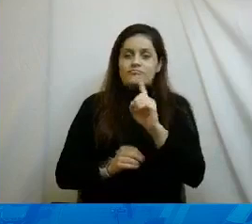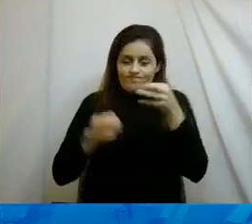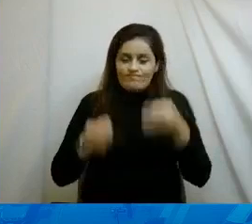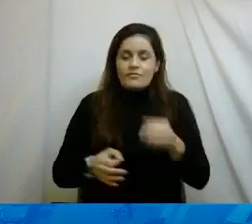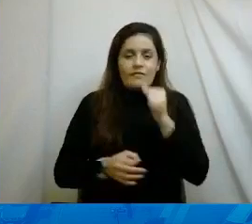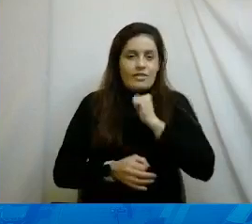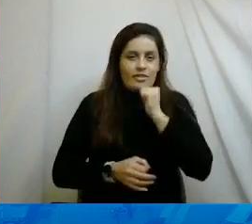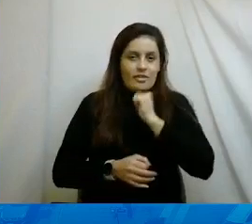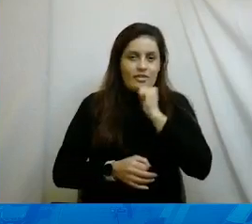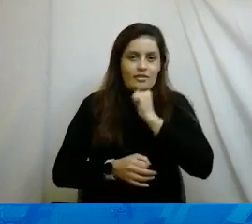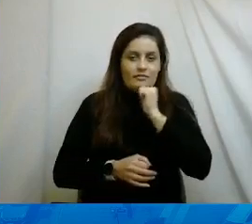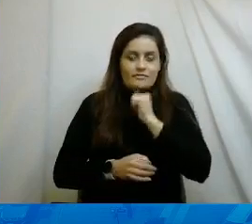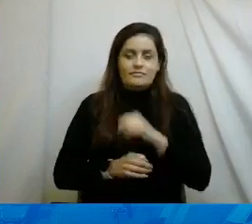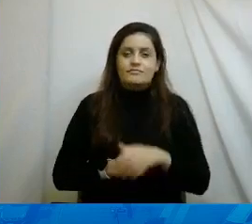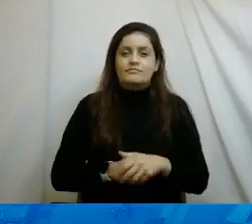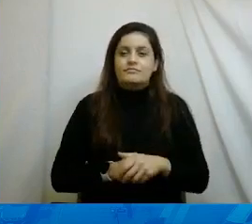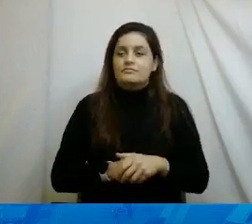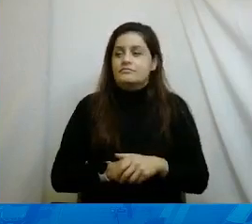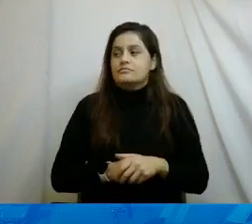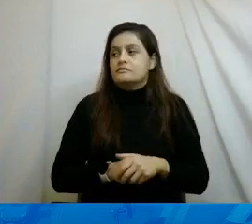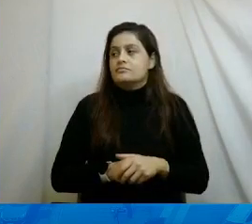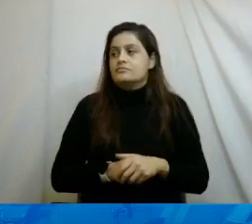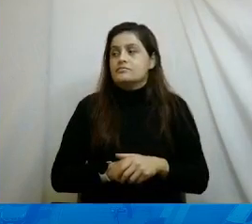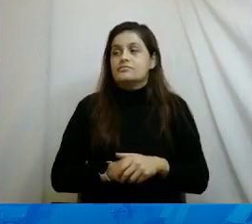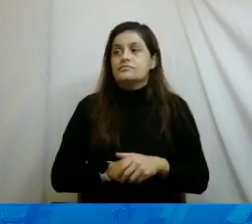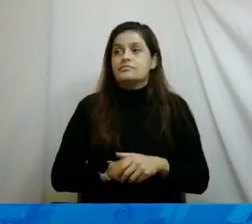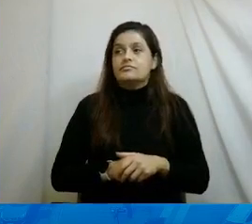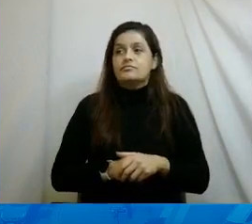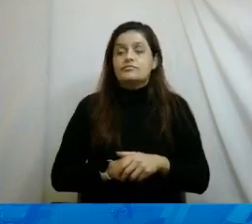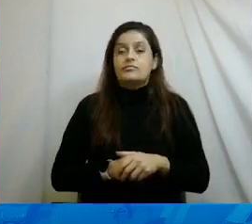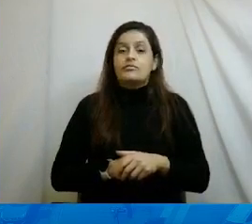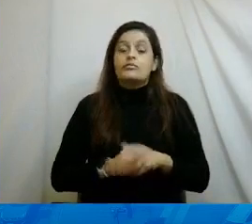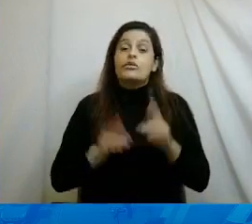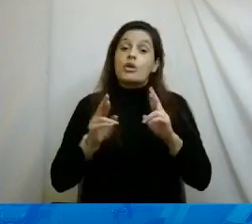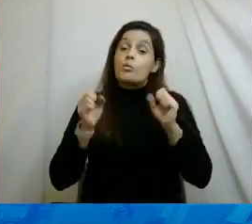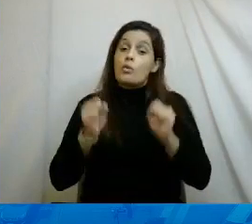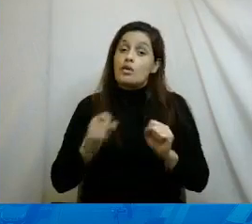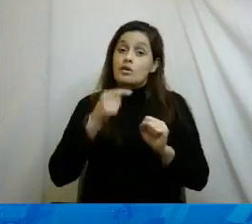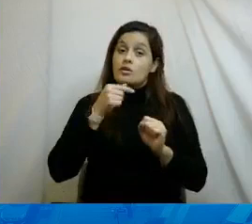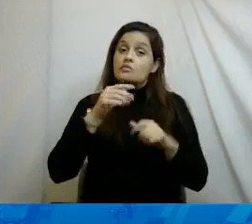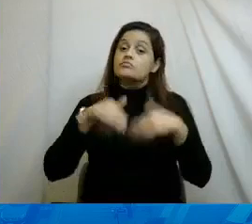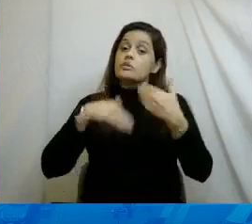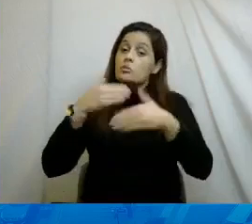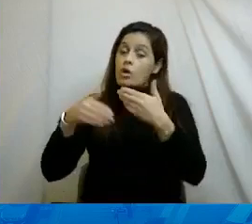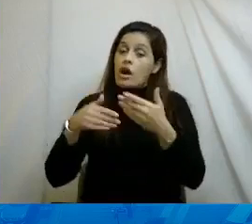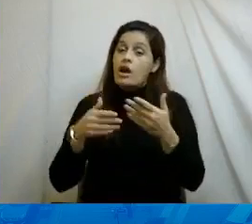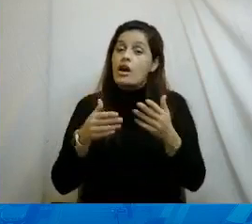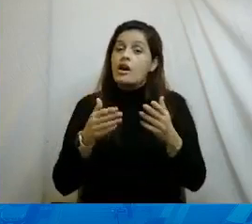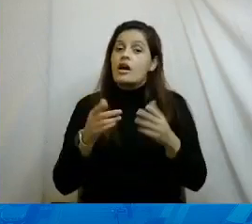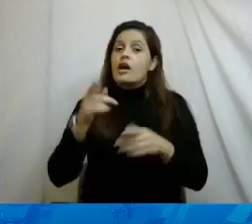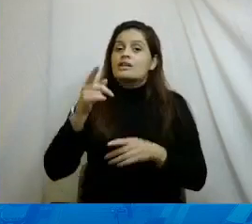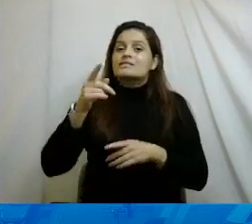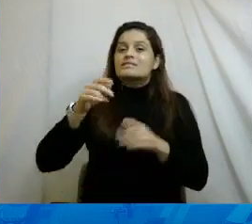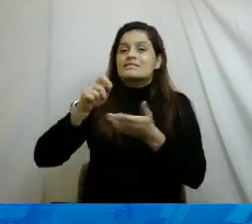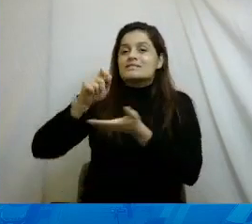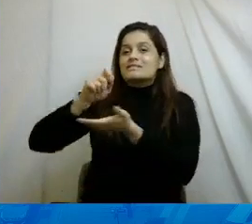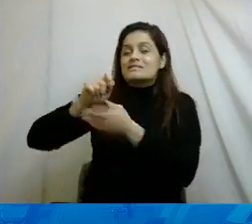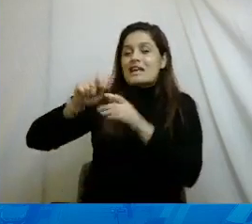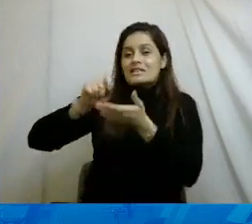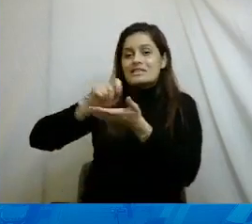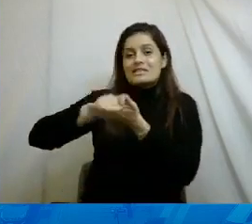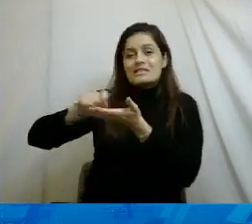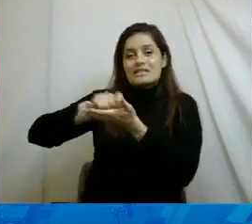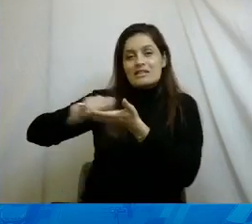¿Ya? Le voy a pedir, sí, directora, que podamos revisar ese antecedente. Quizás en archivo de Secretaría Municipal podamos encontrar